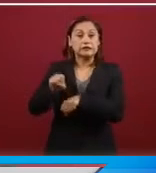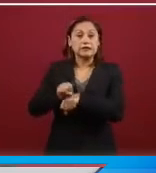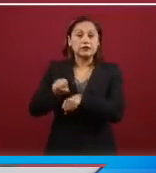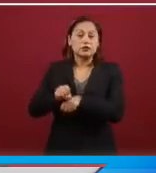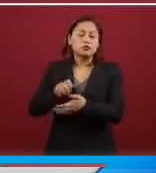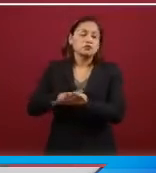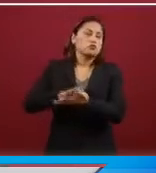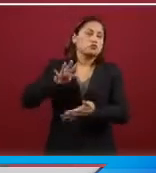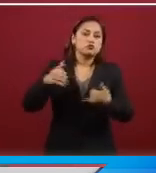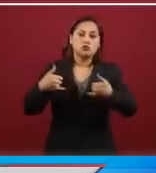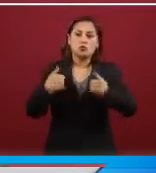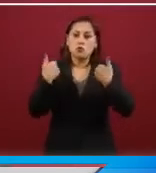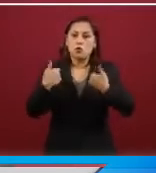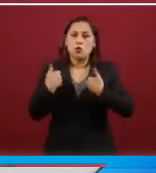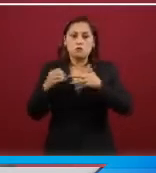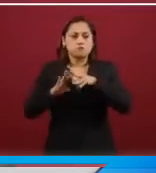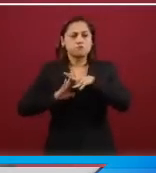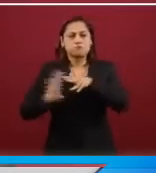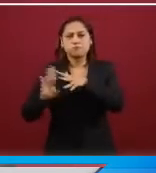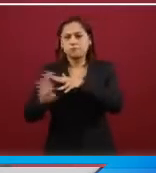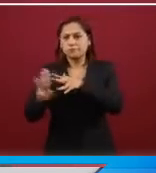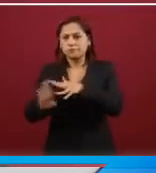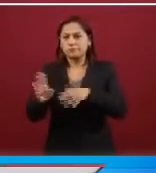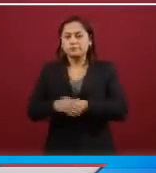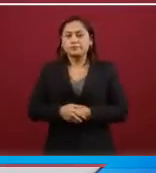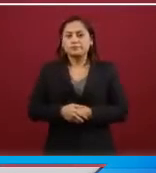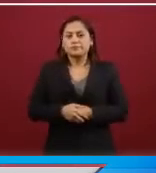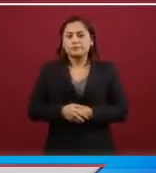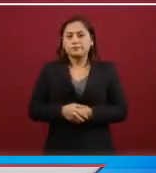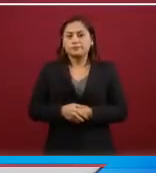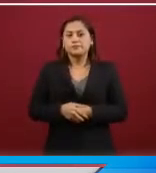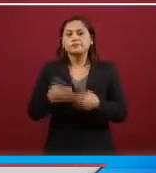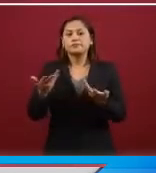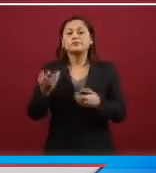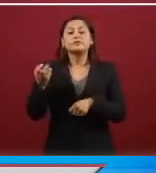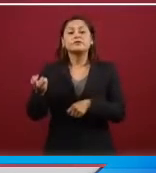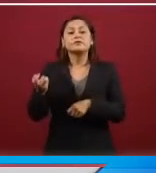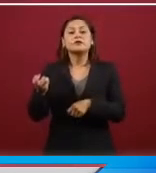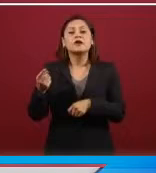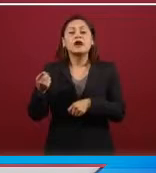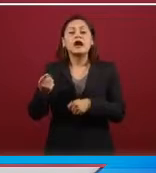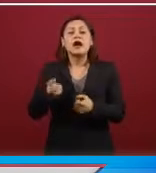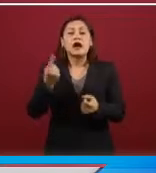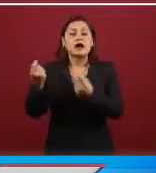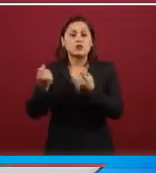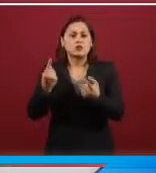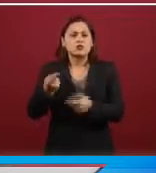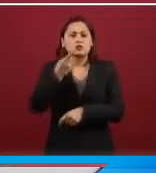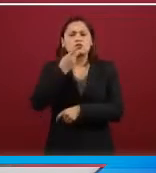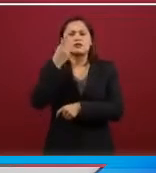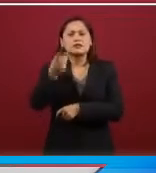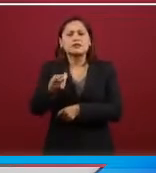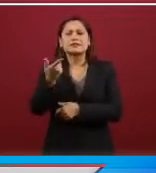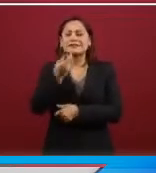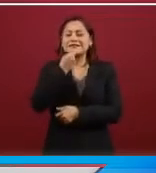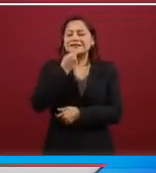las alternativas que conforman el plan de desarrollo. Se generarán para antes de fin de año 20,000 empleos en El Salvador con el programa Sembrando Vida.